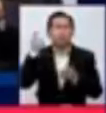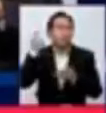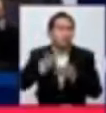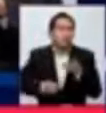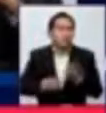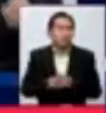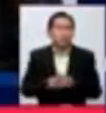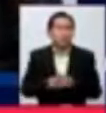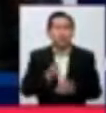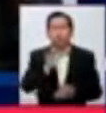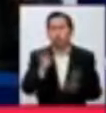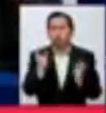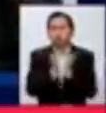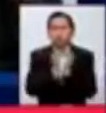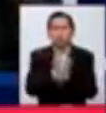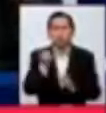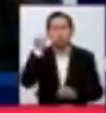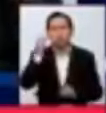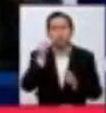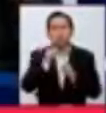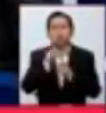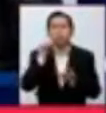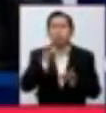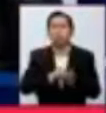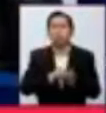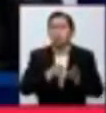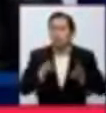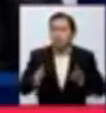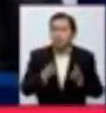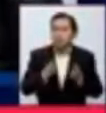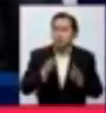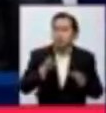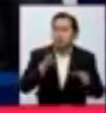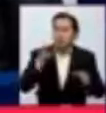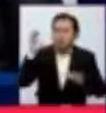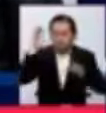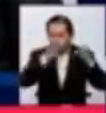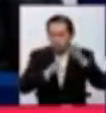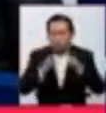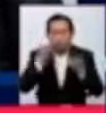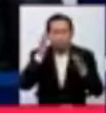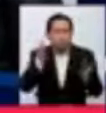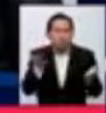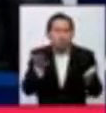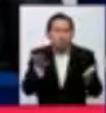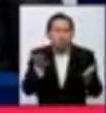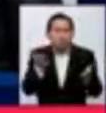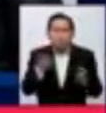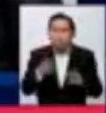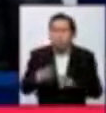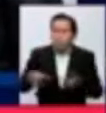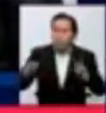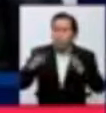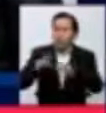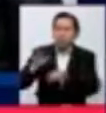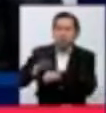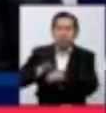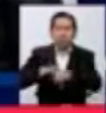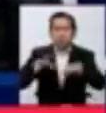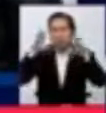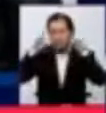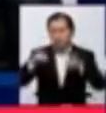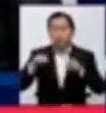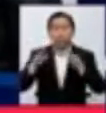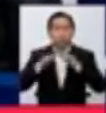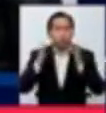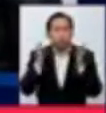la Defensoría? ¿Qué se está planteando? ¿Qué camino se puede recorrer para, no sé, llegar a los valores desde la